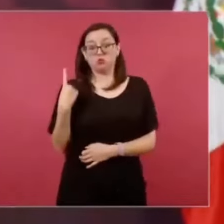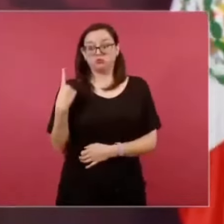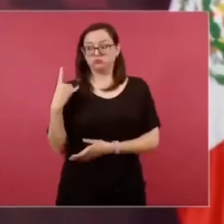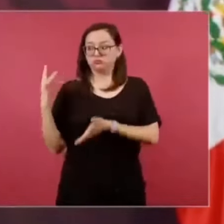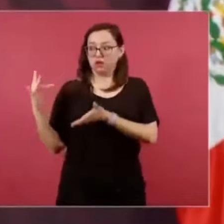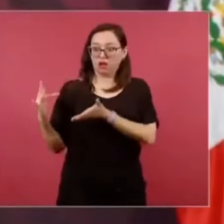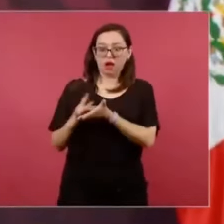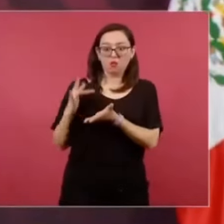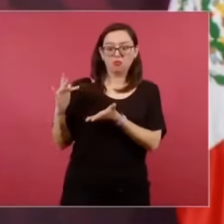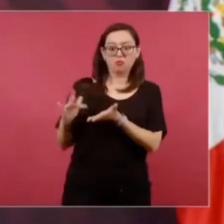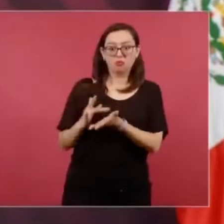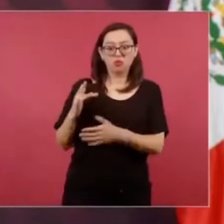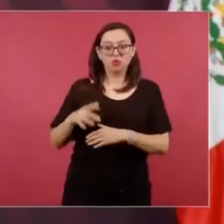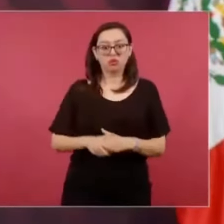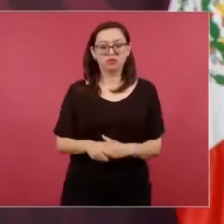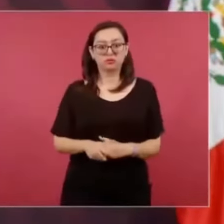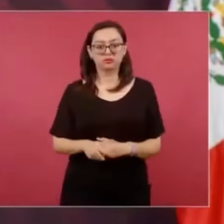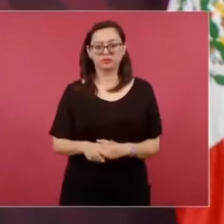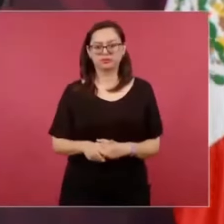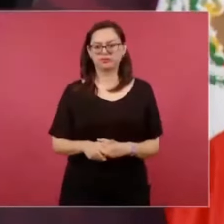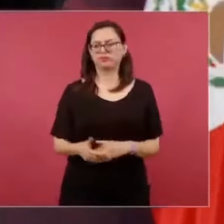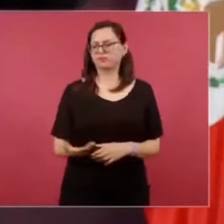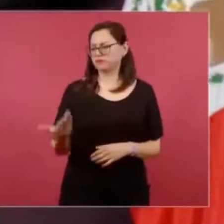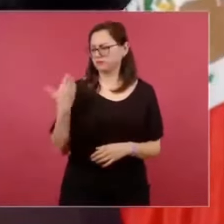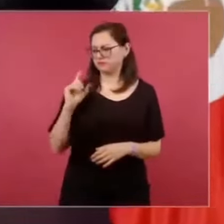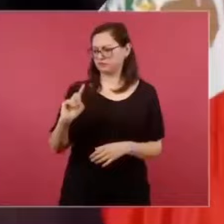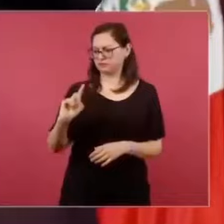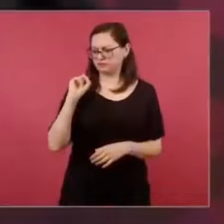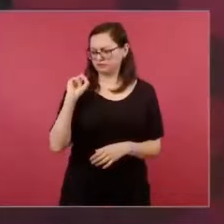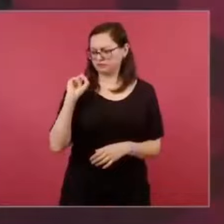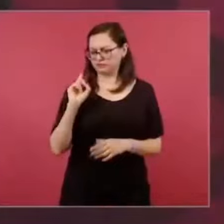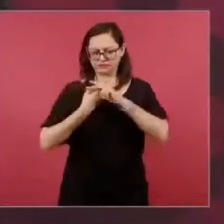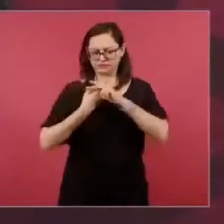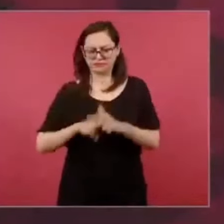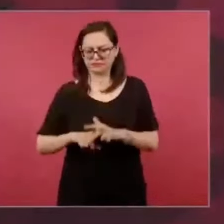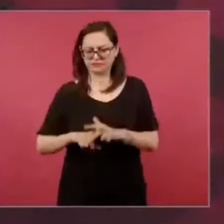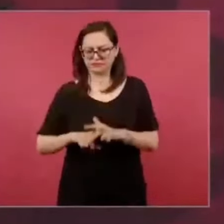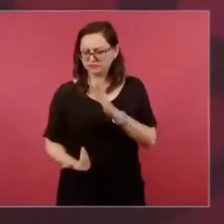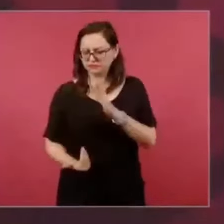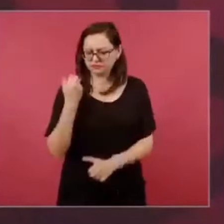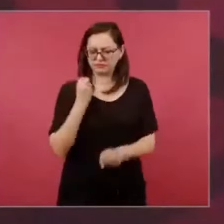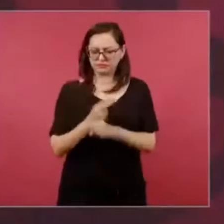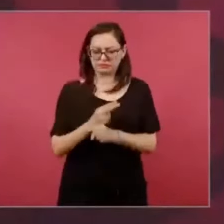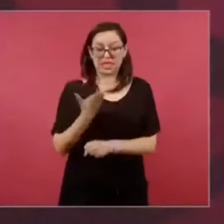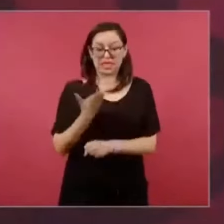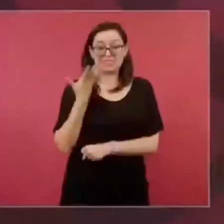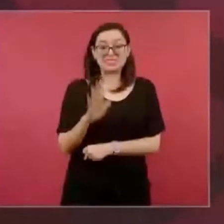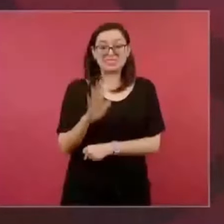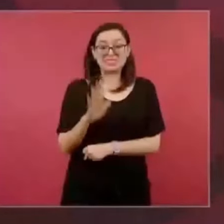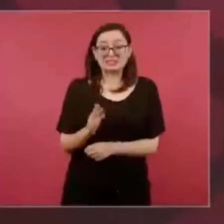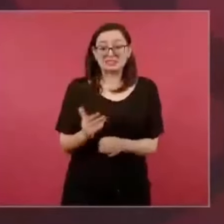hubieron elecciones, desde las 10 de la mañana, ¿no? Ahí estaba el único, ¿eh?